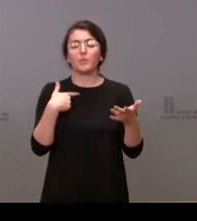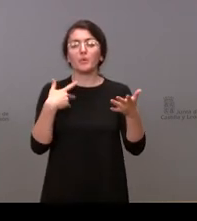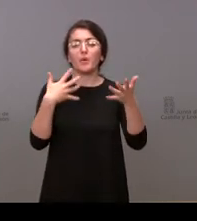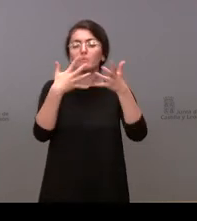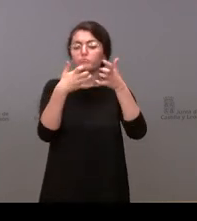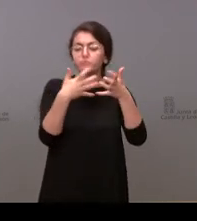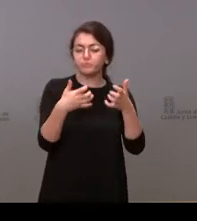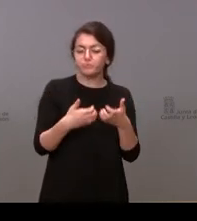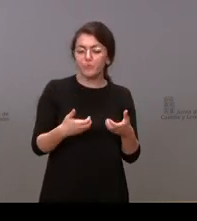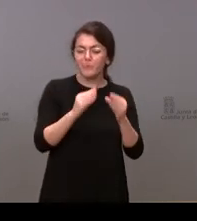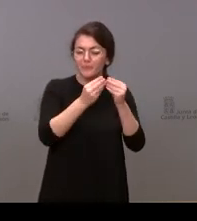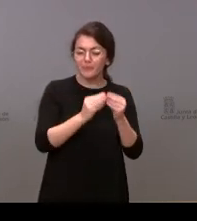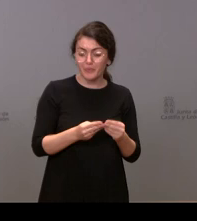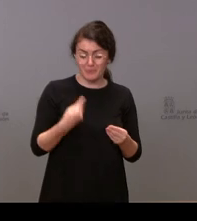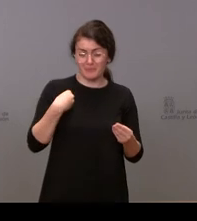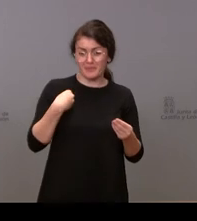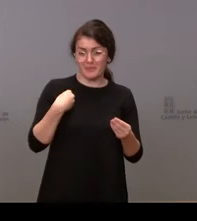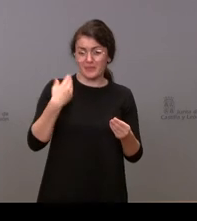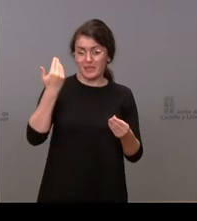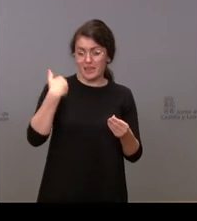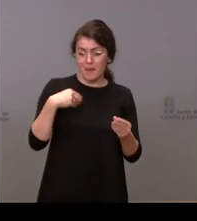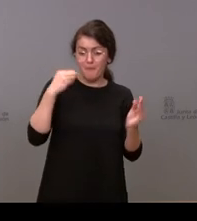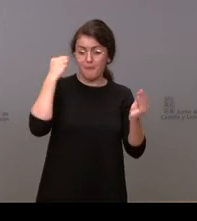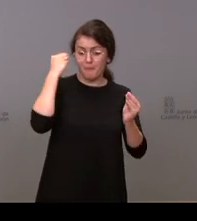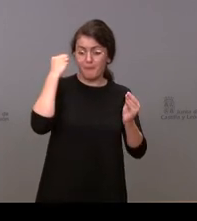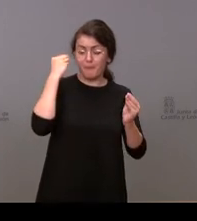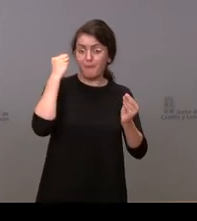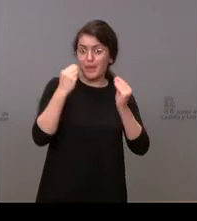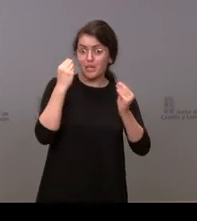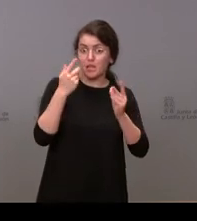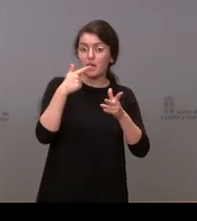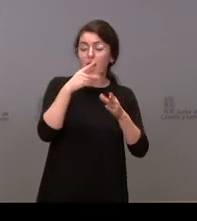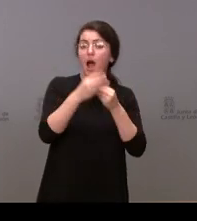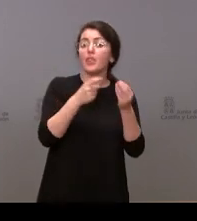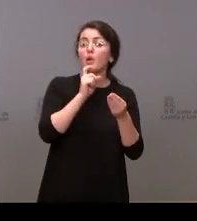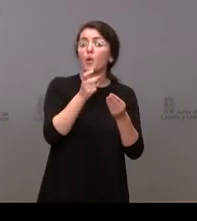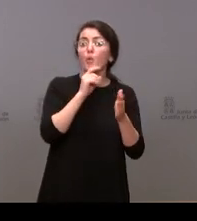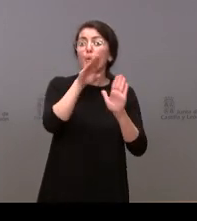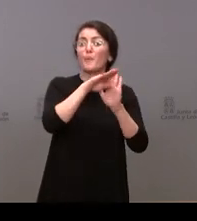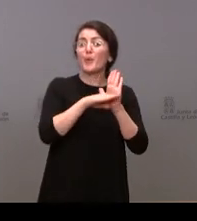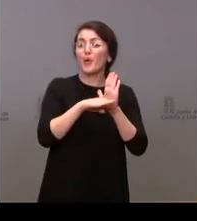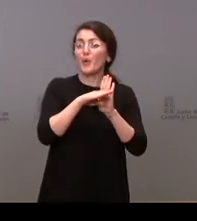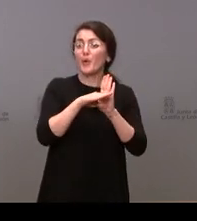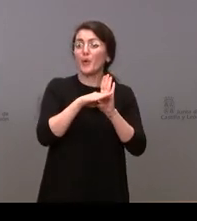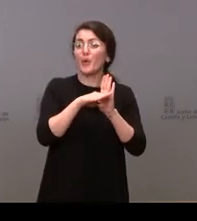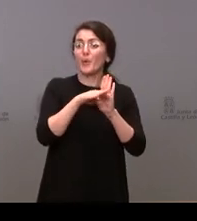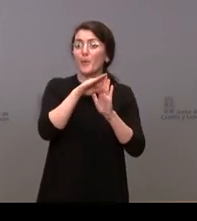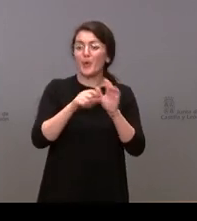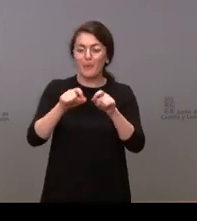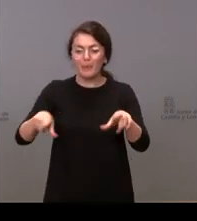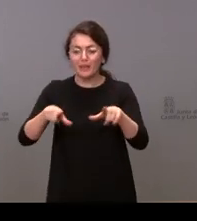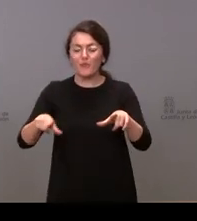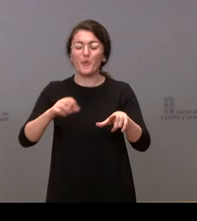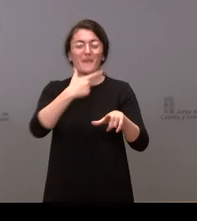previsto que haya un programa sencillo y que se pueda utilizar por los ayuntamientos para